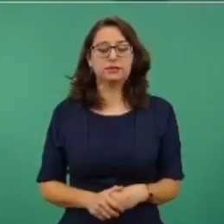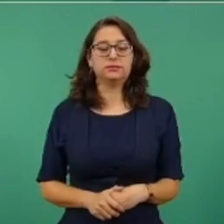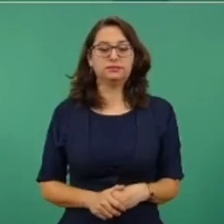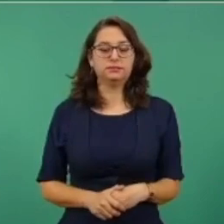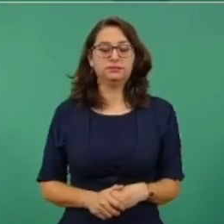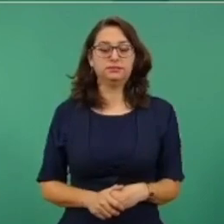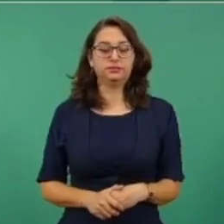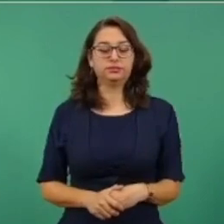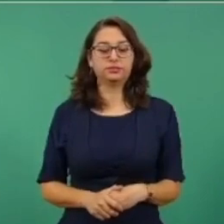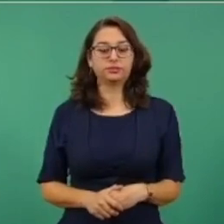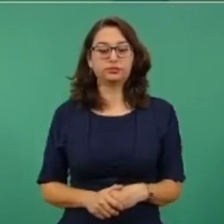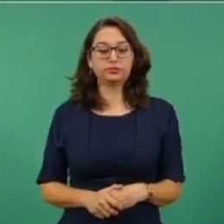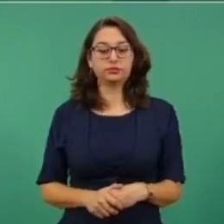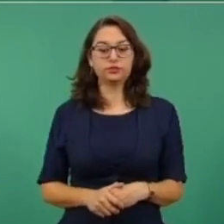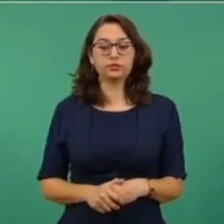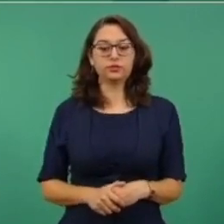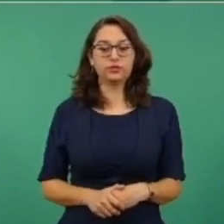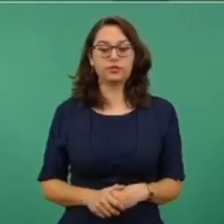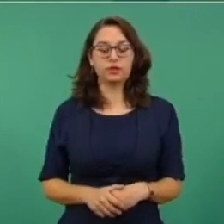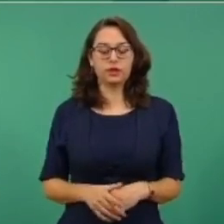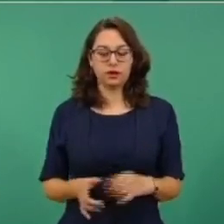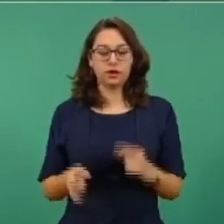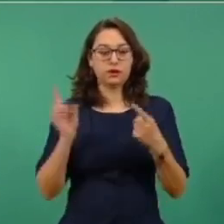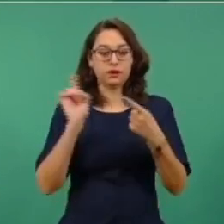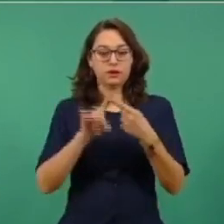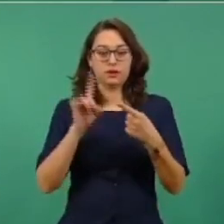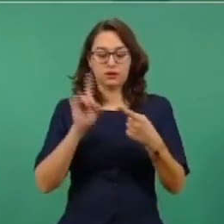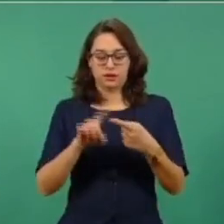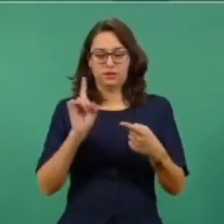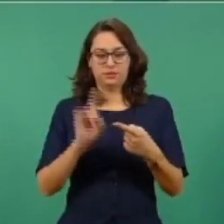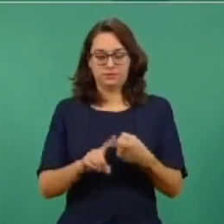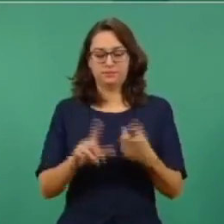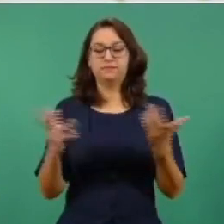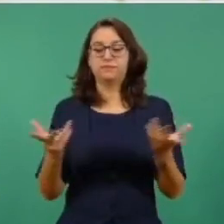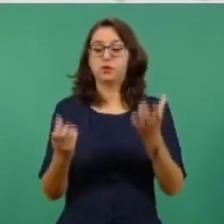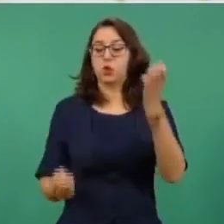se propone el que tengamos